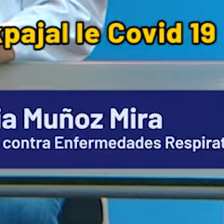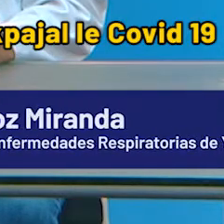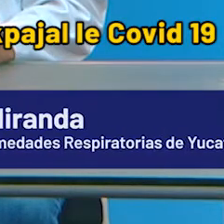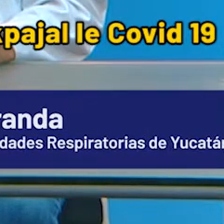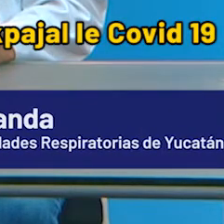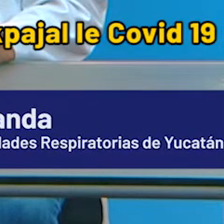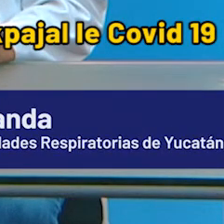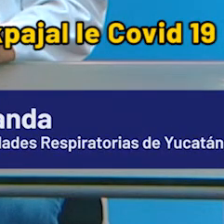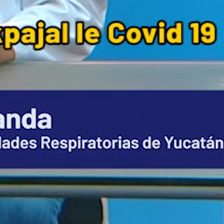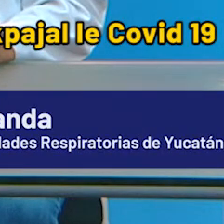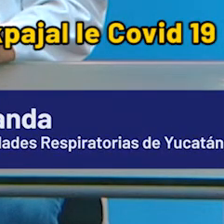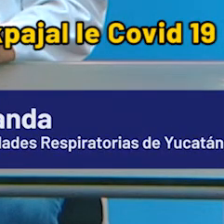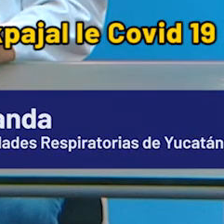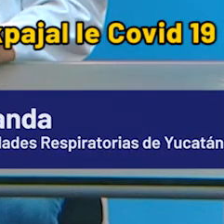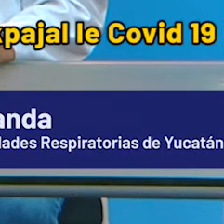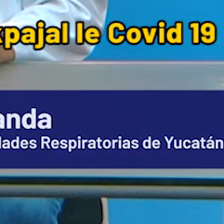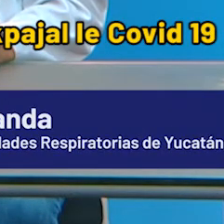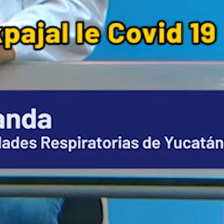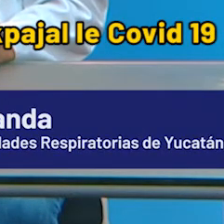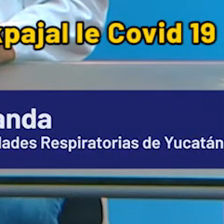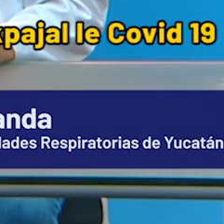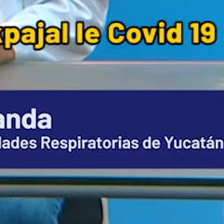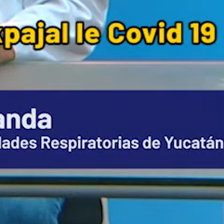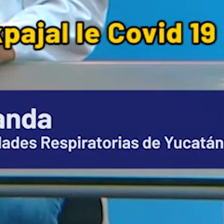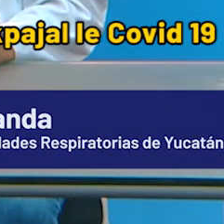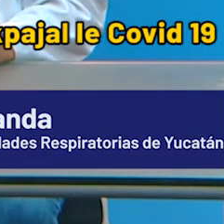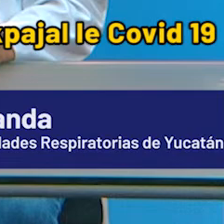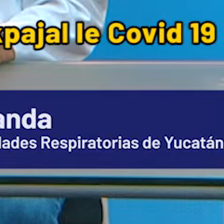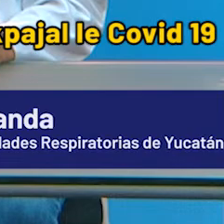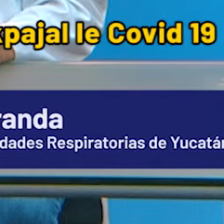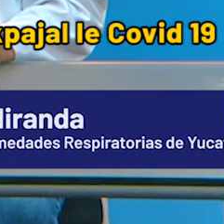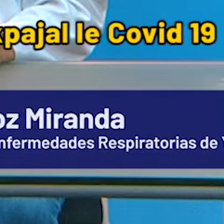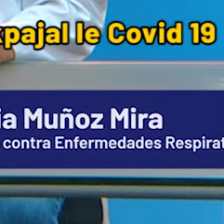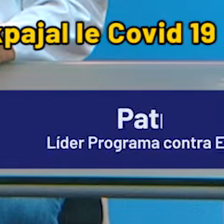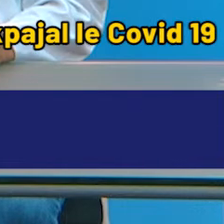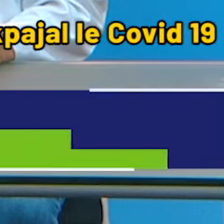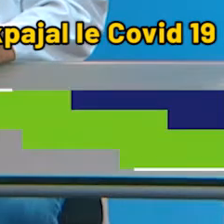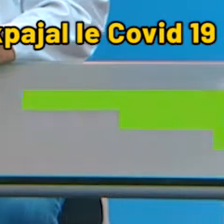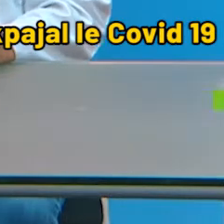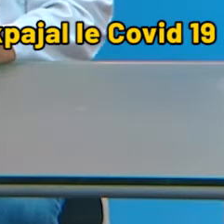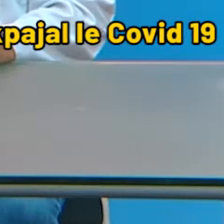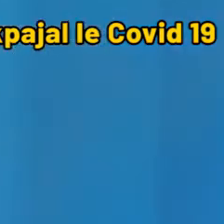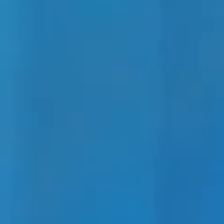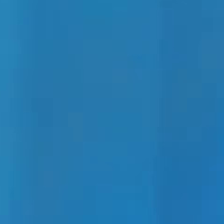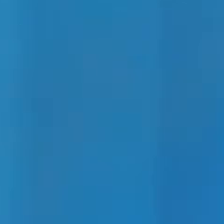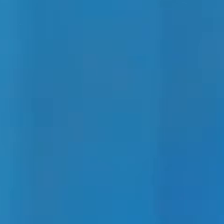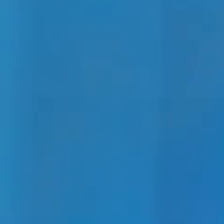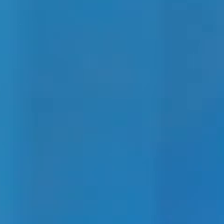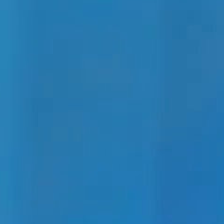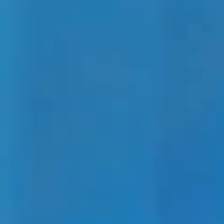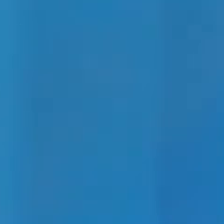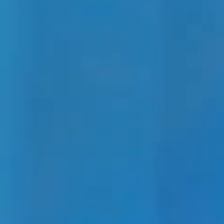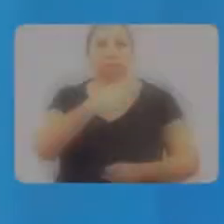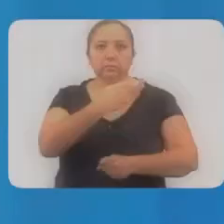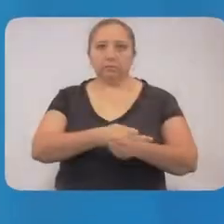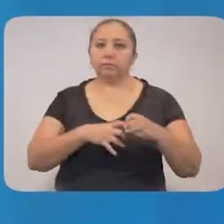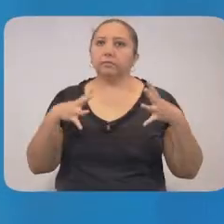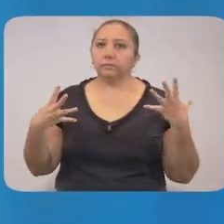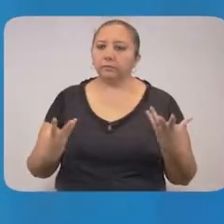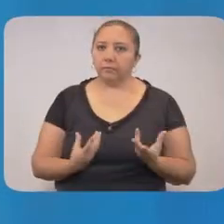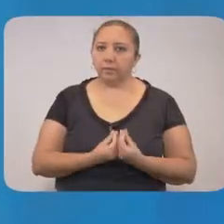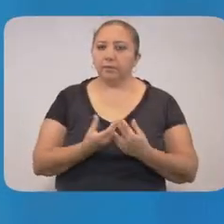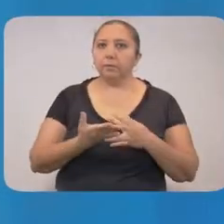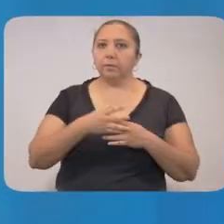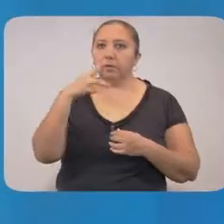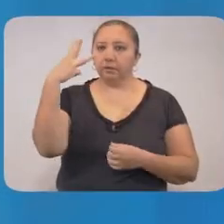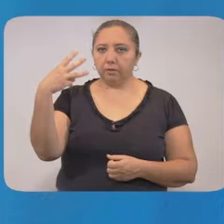Buenas tardes. Nos disponemos a dar el parte diario relacionado con el COVID-19 en Yucatán. Adelante, doctora Patricia. Gracias. Buenas tardes. Estamos en la